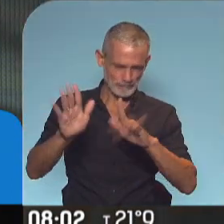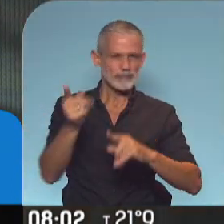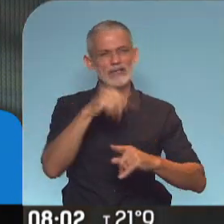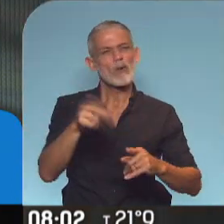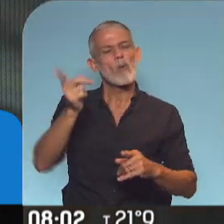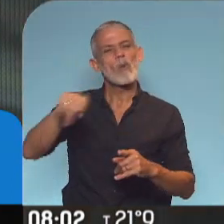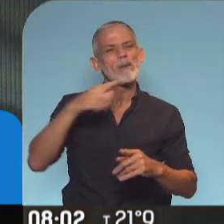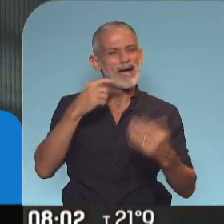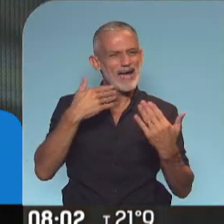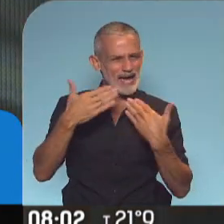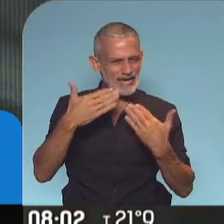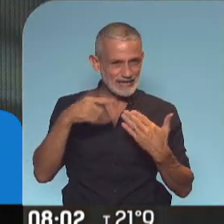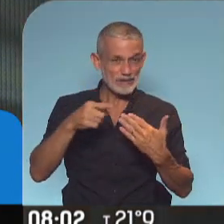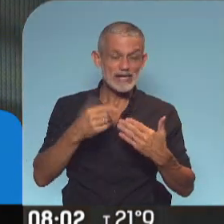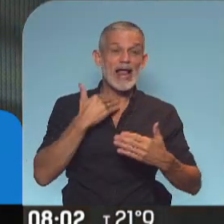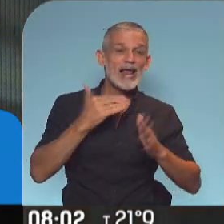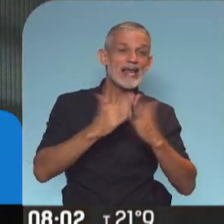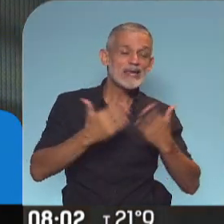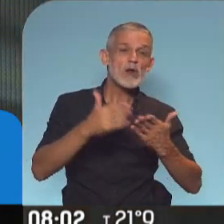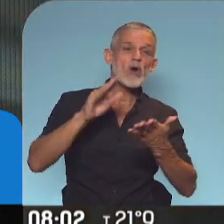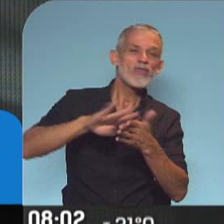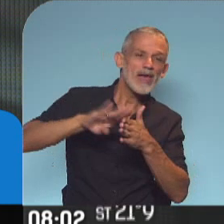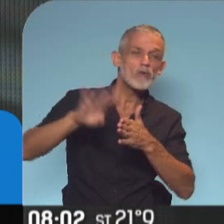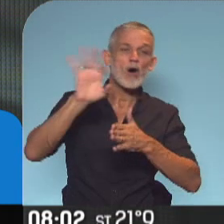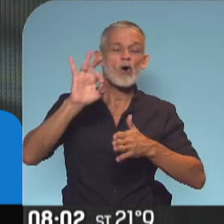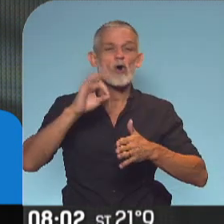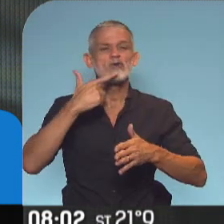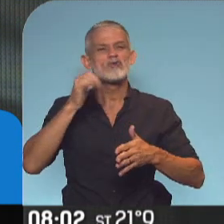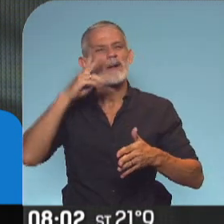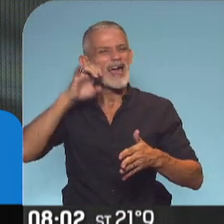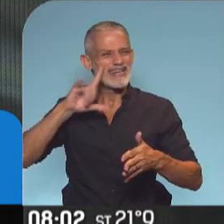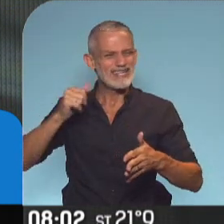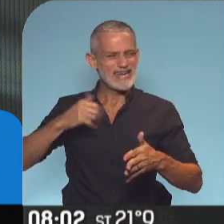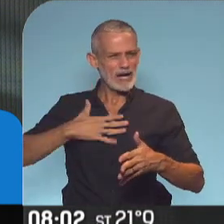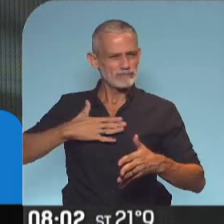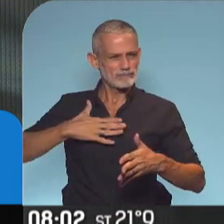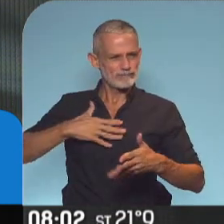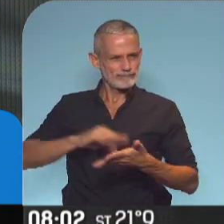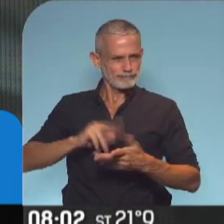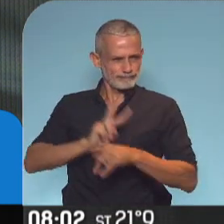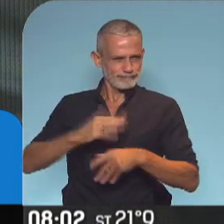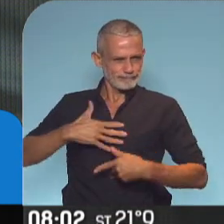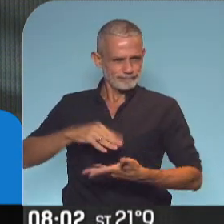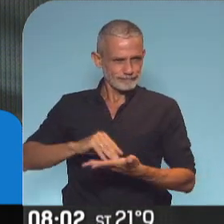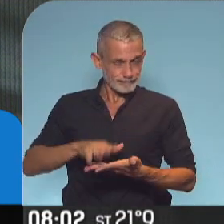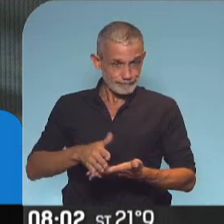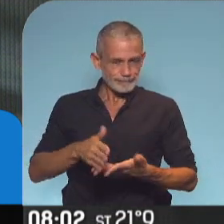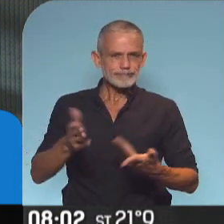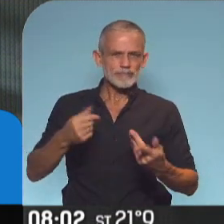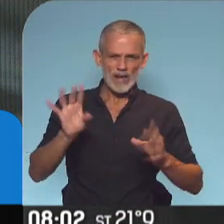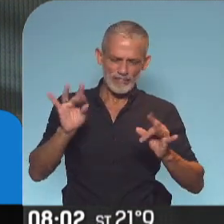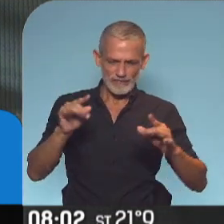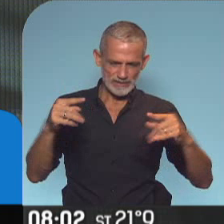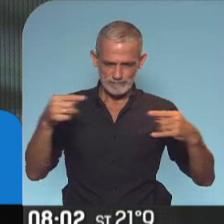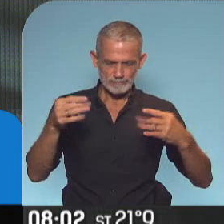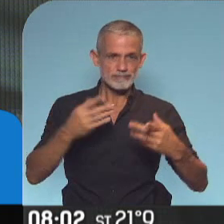de la entrevista, su libro habla de deuda o soberanía. Uno, en el análisis supone que es difícil